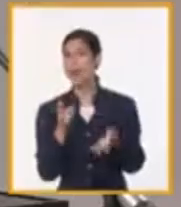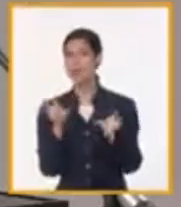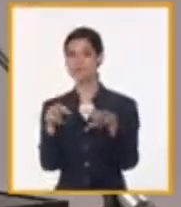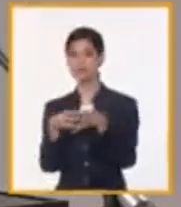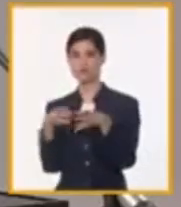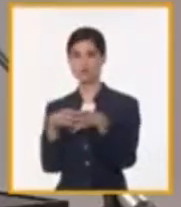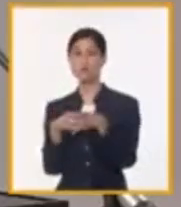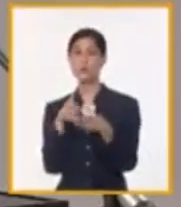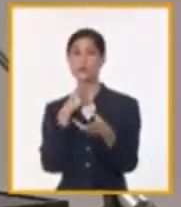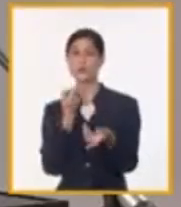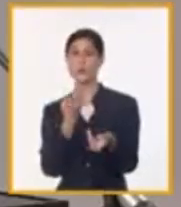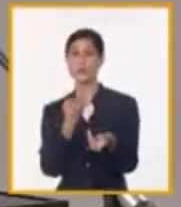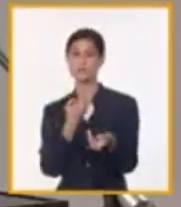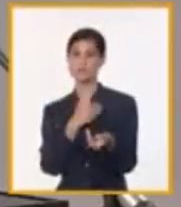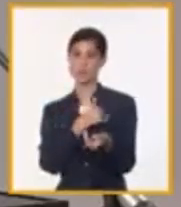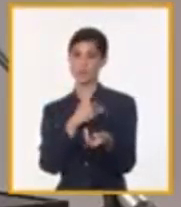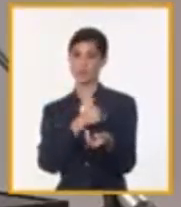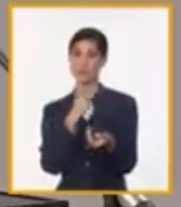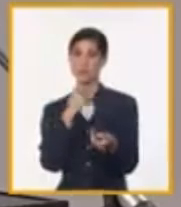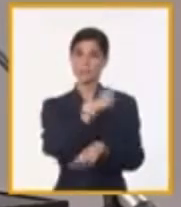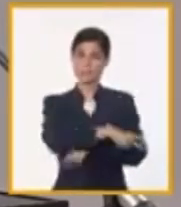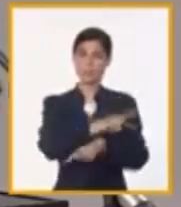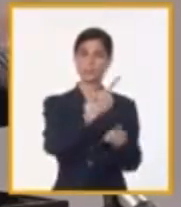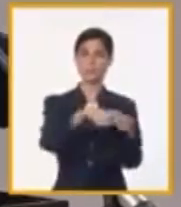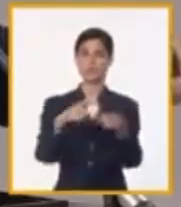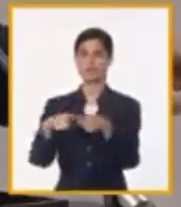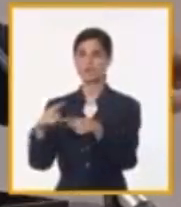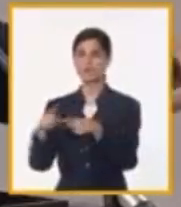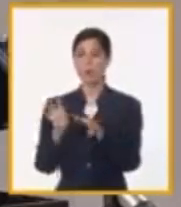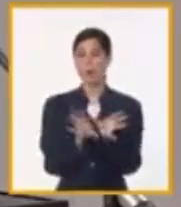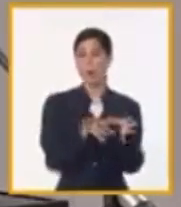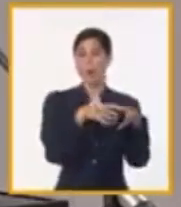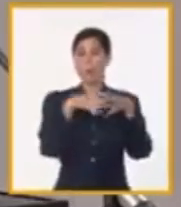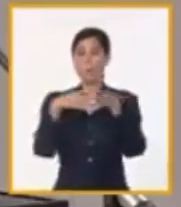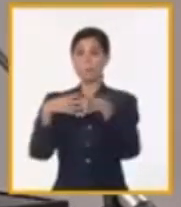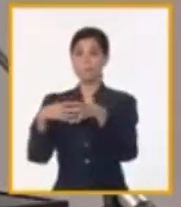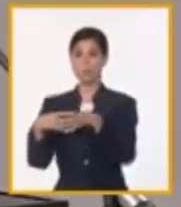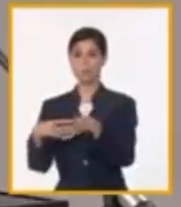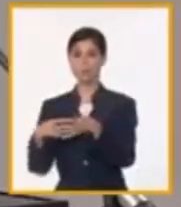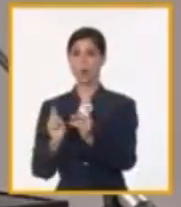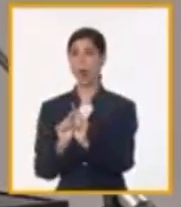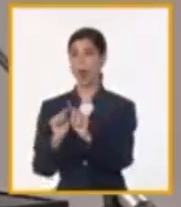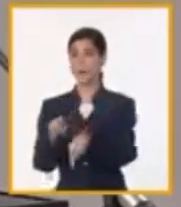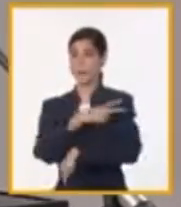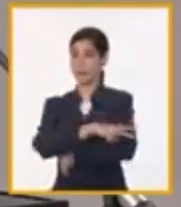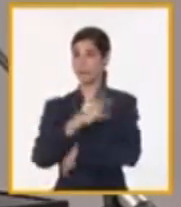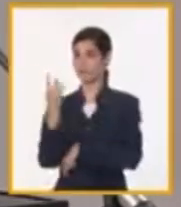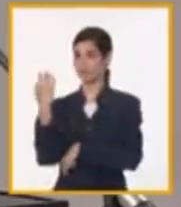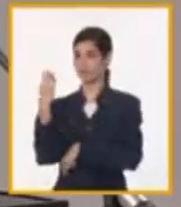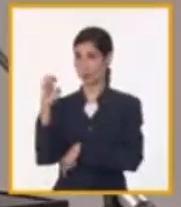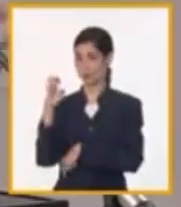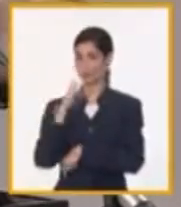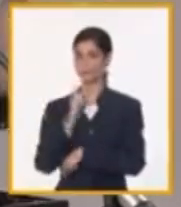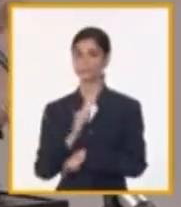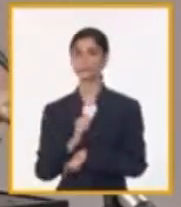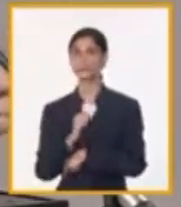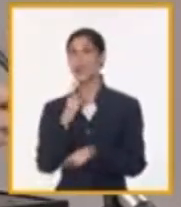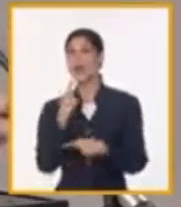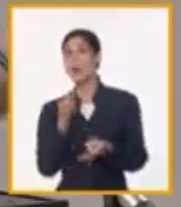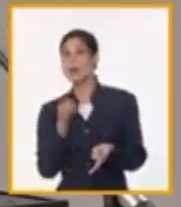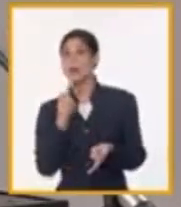una movida Torera por su parte él no ha sabido este resolver la crisis de seguridad y ahora trata